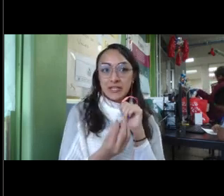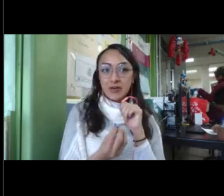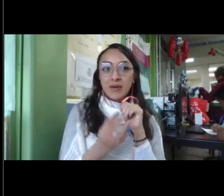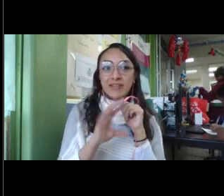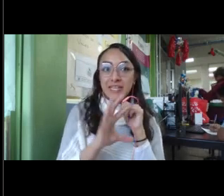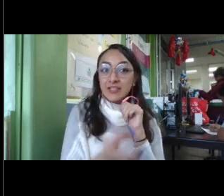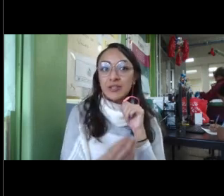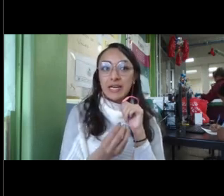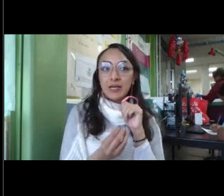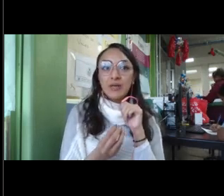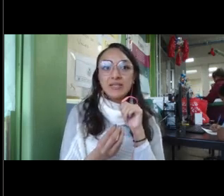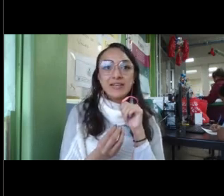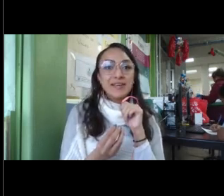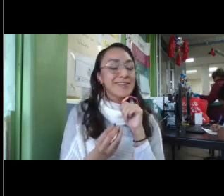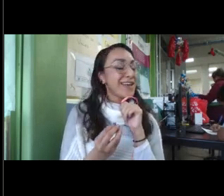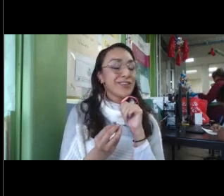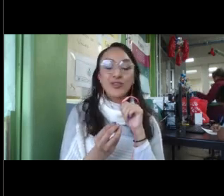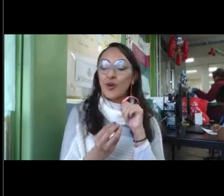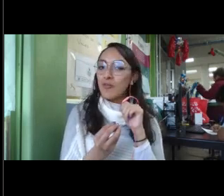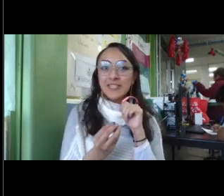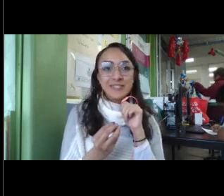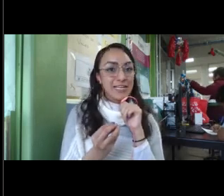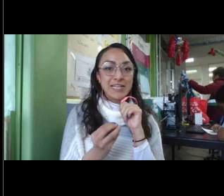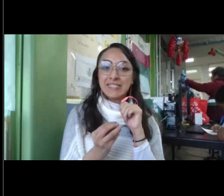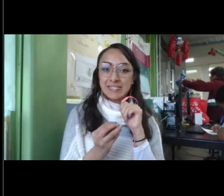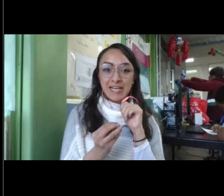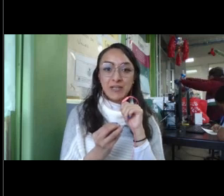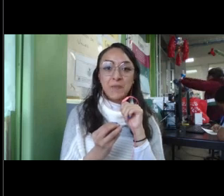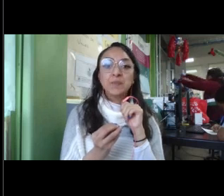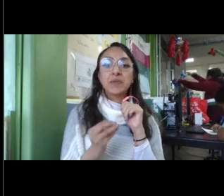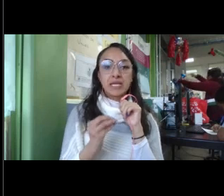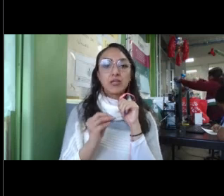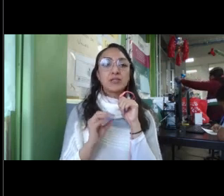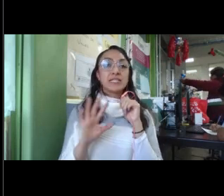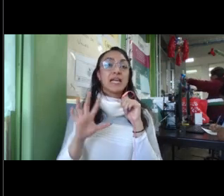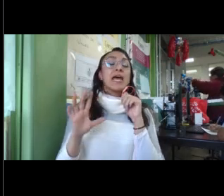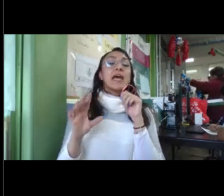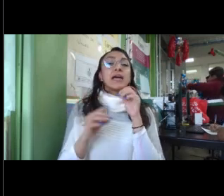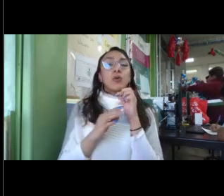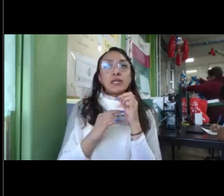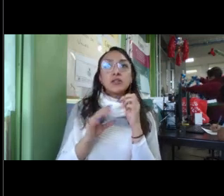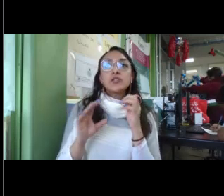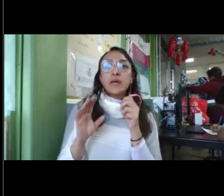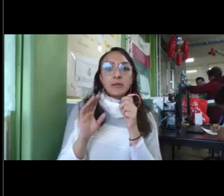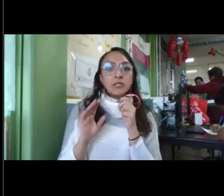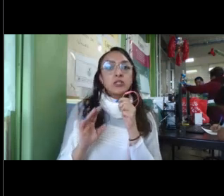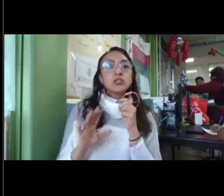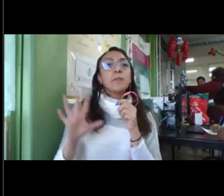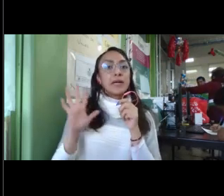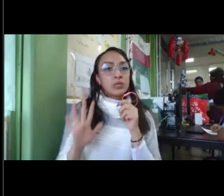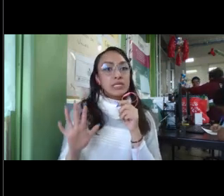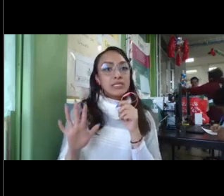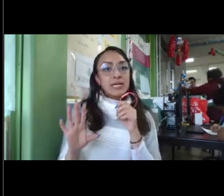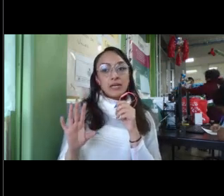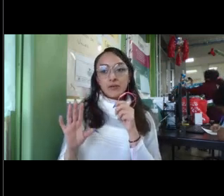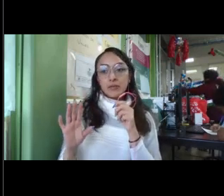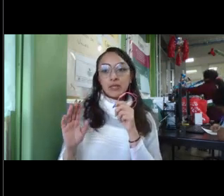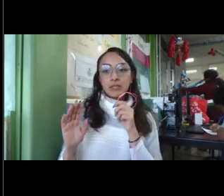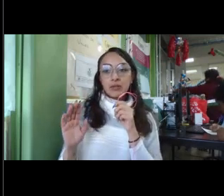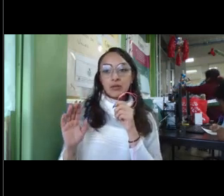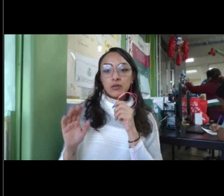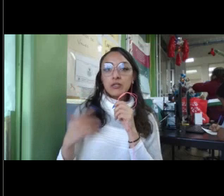dentro del idioma, dentro de la lengua de señas, no va a ser necesario. Entonces, ¿cuáles son los parámetros para utilizar